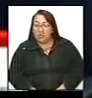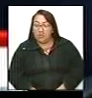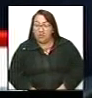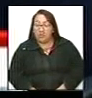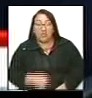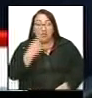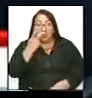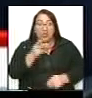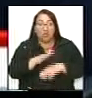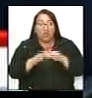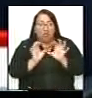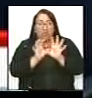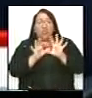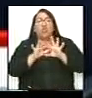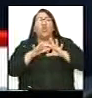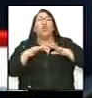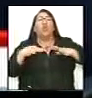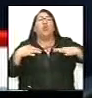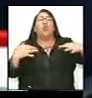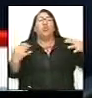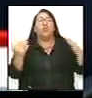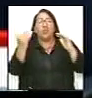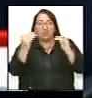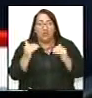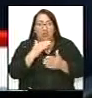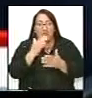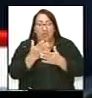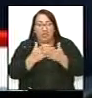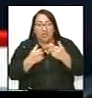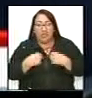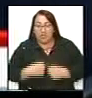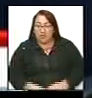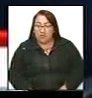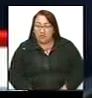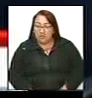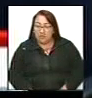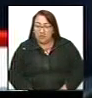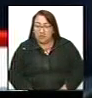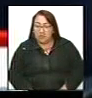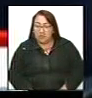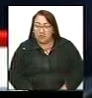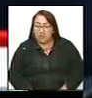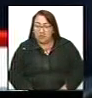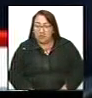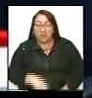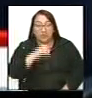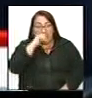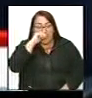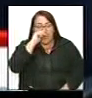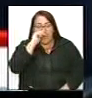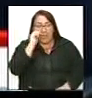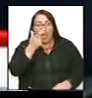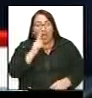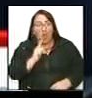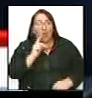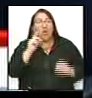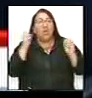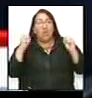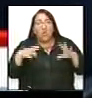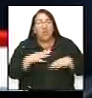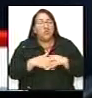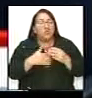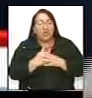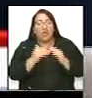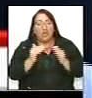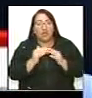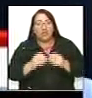u otra manera minimizar si los problemas que se tiene ya sea en agua ya sea en saneamiento ya sea en energía ya sea en confort de